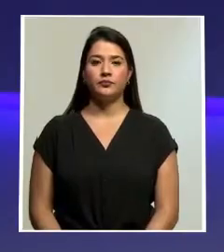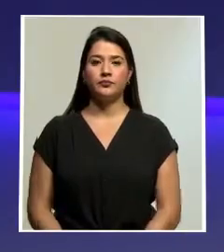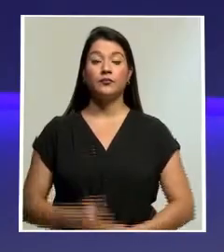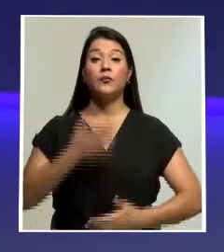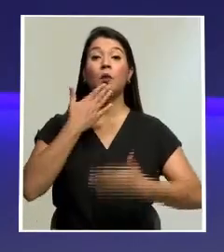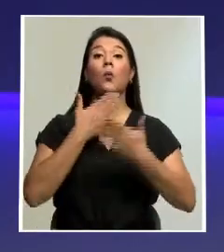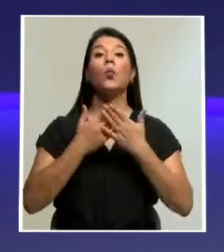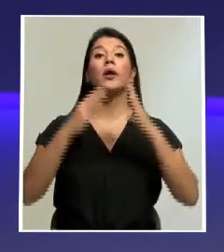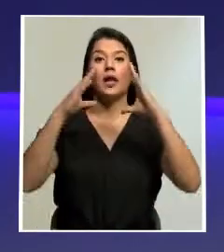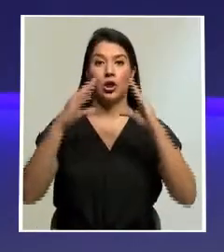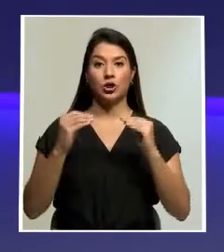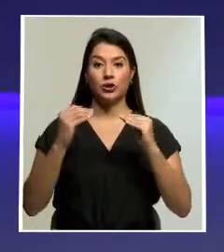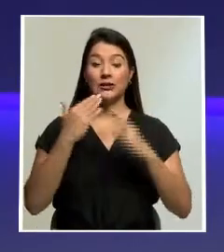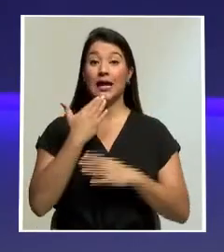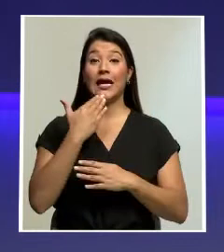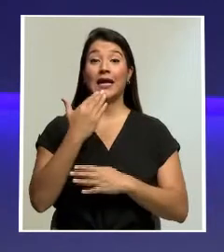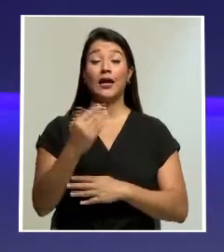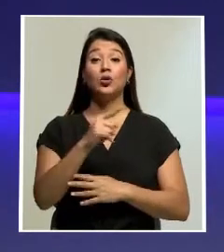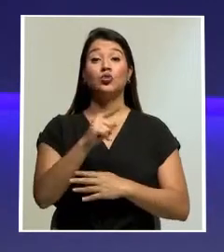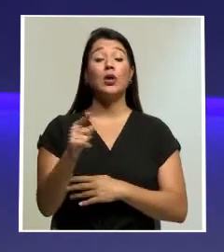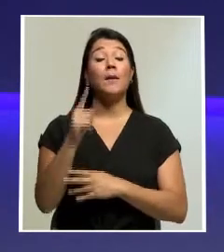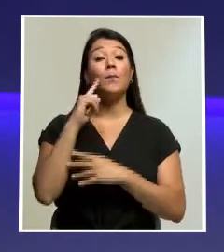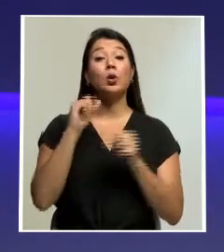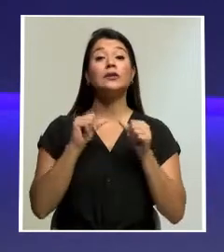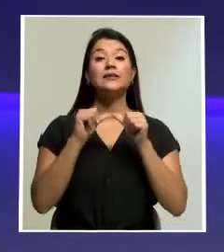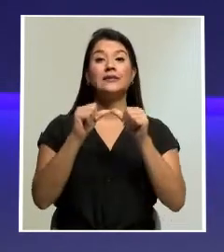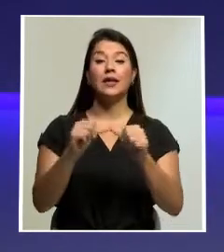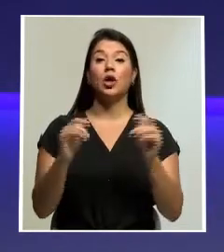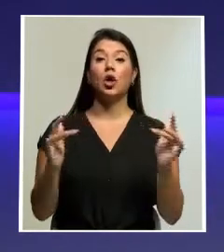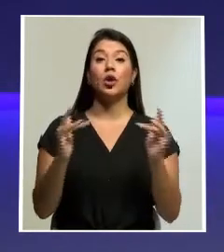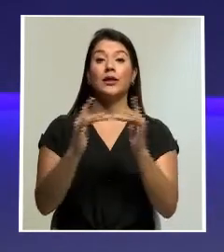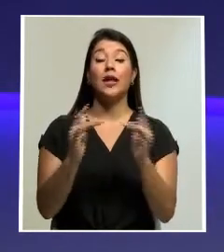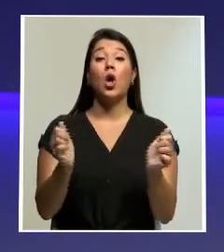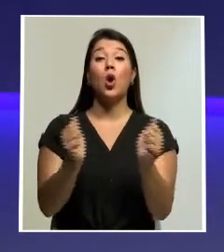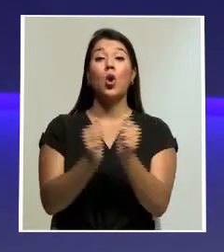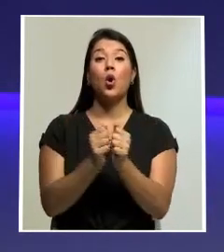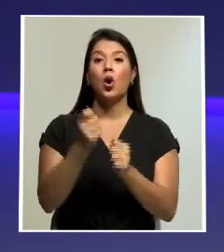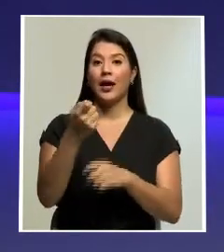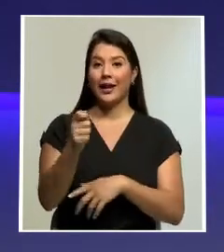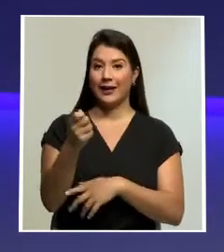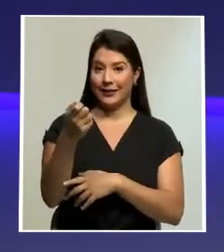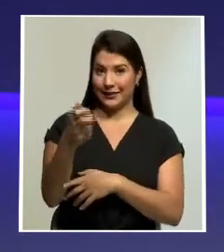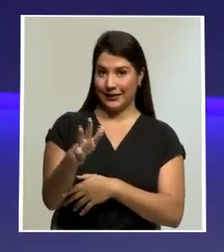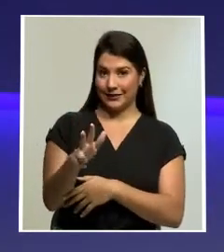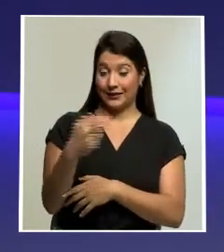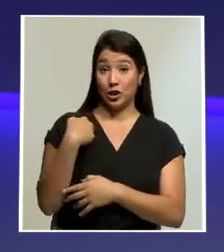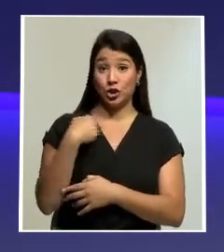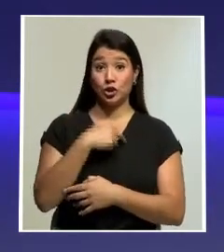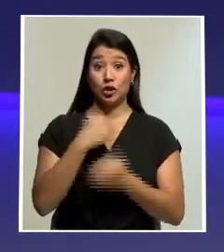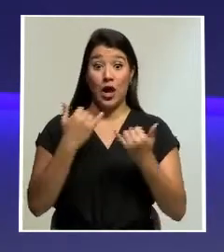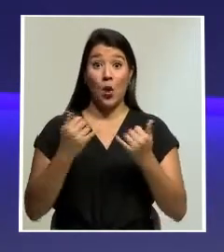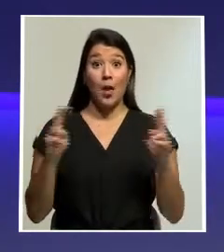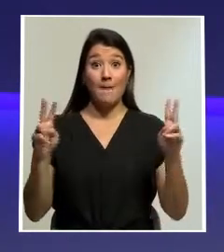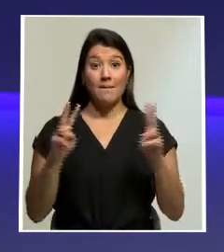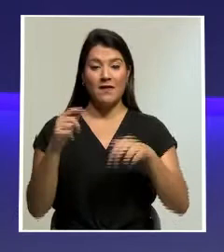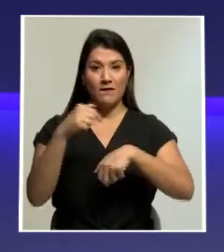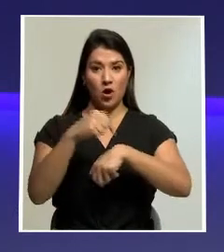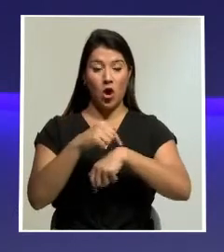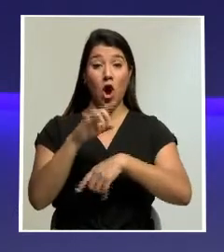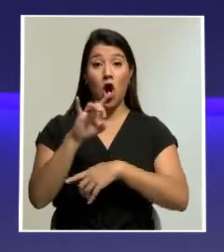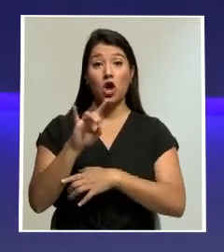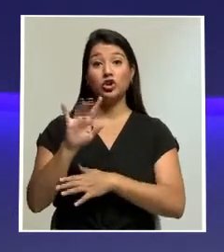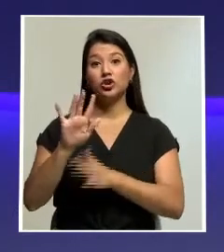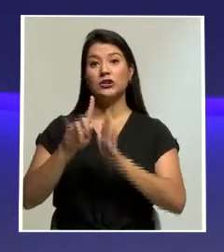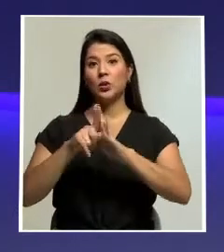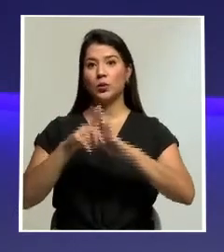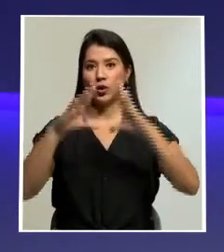Buenas noches, gracias por continuar conectados a la señal de Canal 13. Estamos en vivo a las 8 de la noche con 5